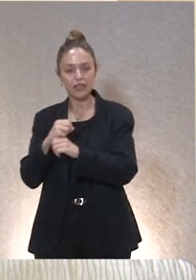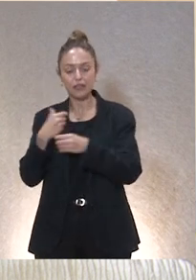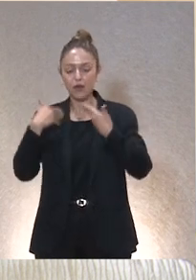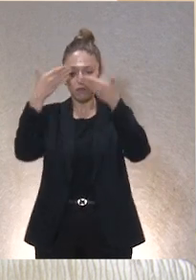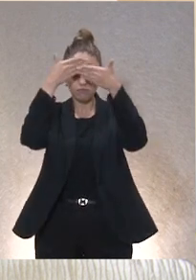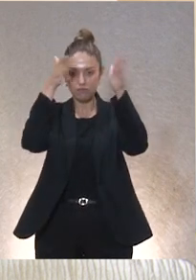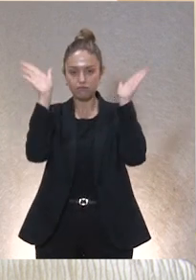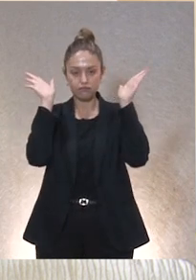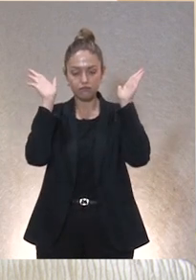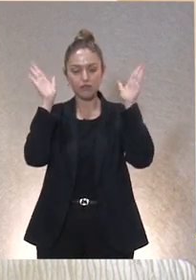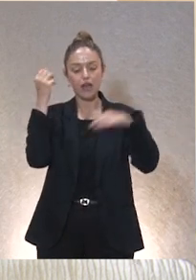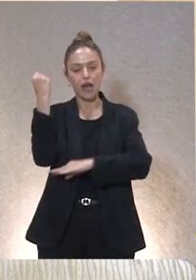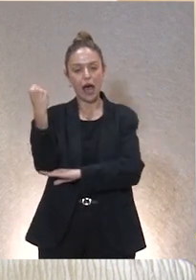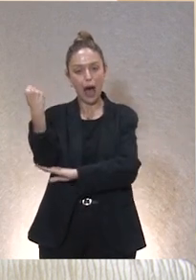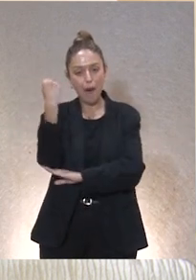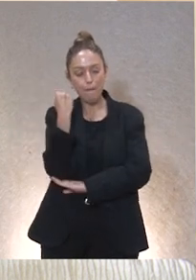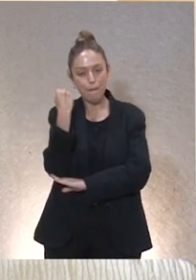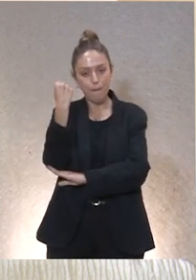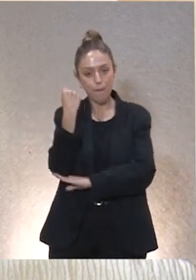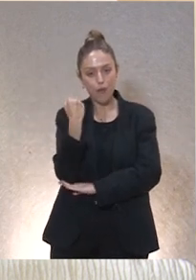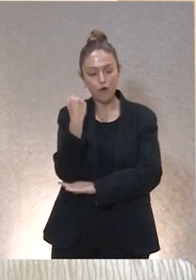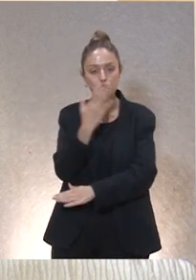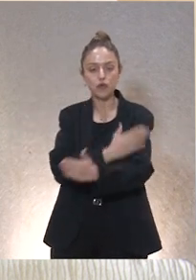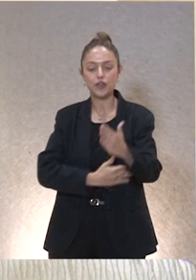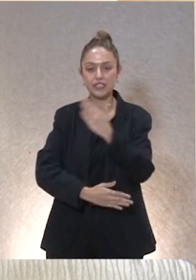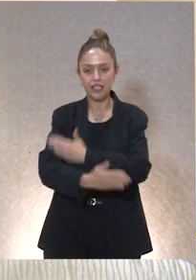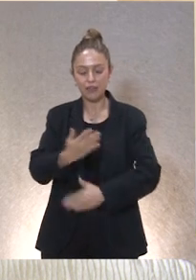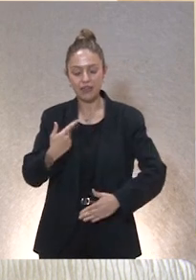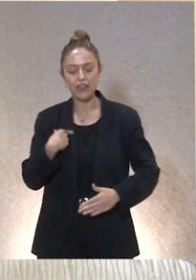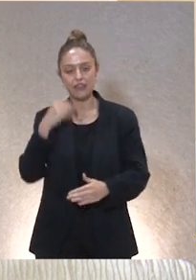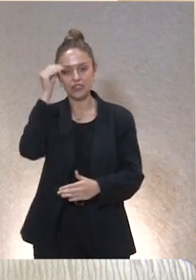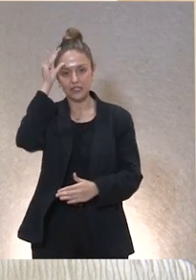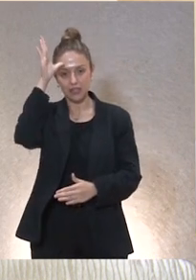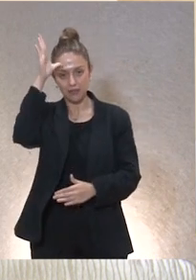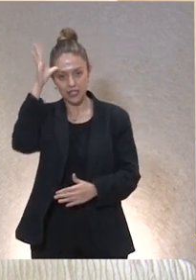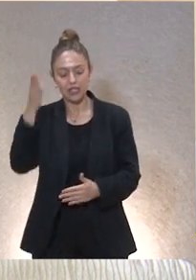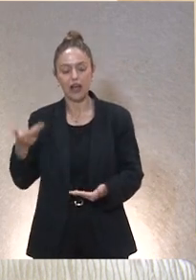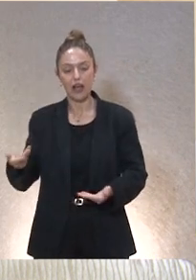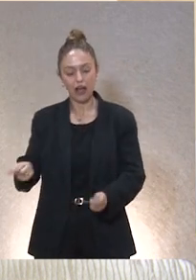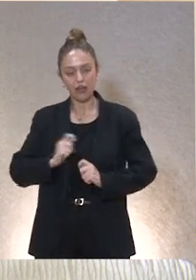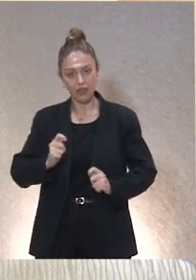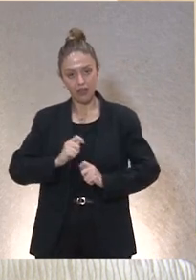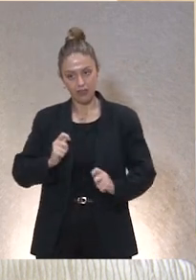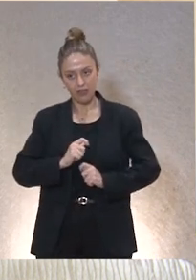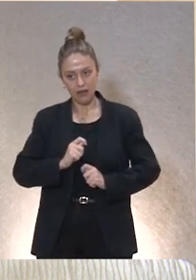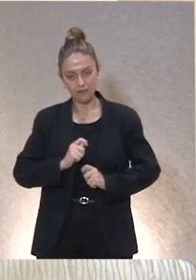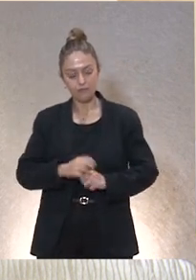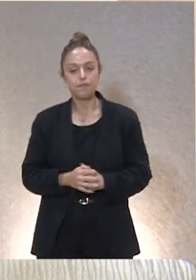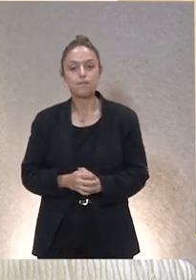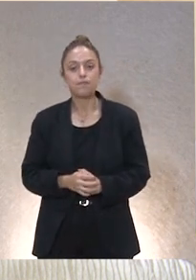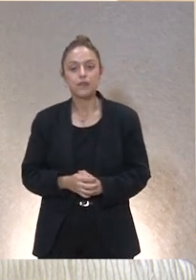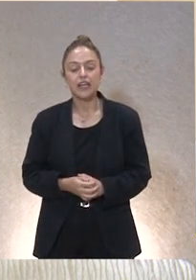receptivamente a los apoyos que con tus capacidades con tu sabiduría nos ofreces reconocemos